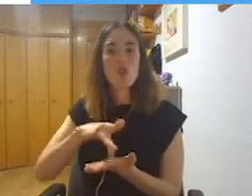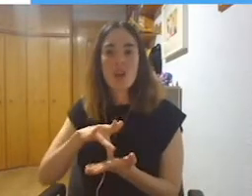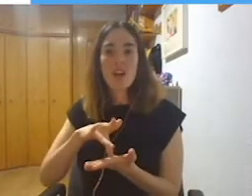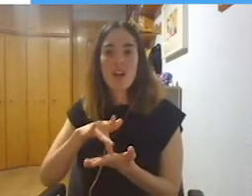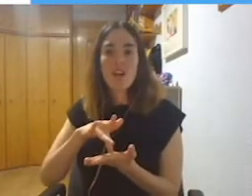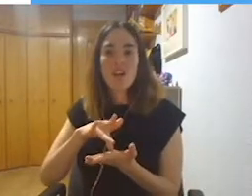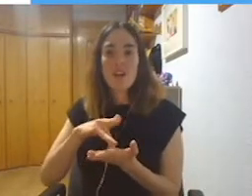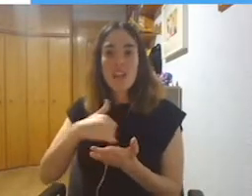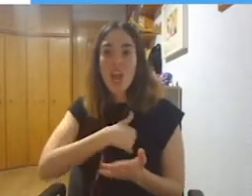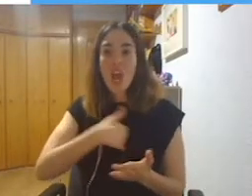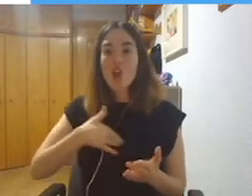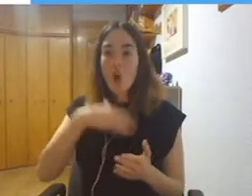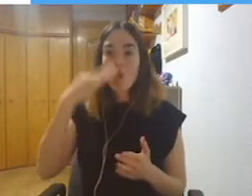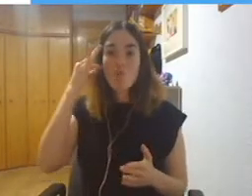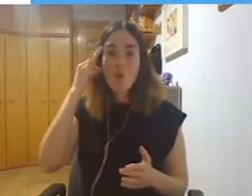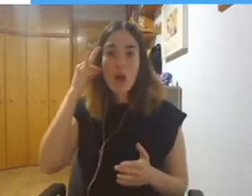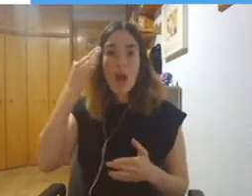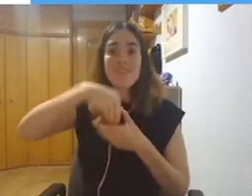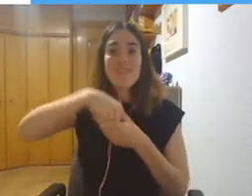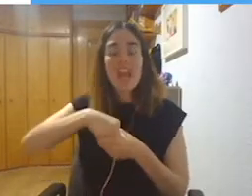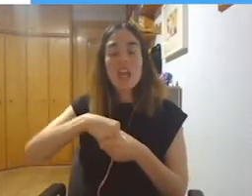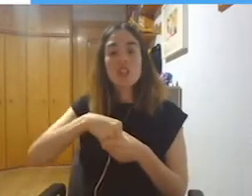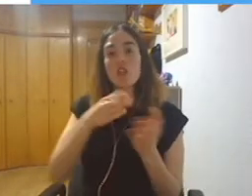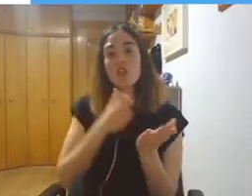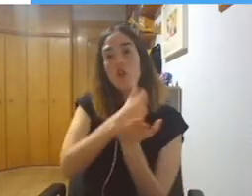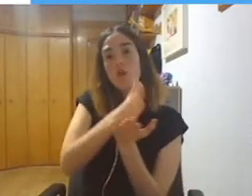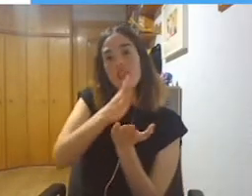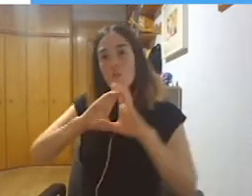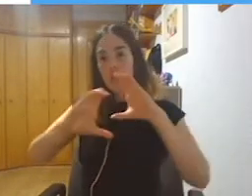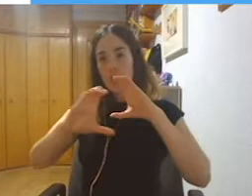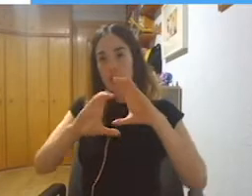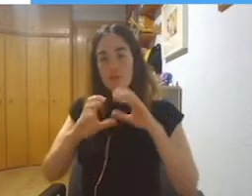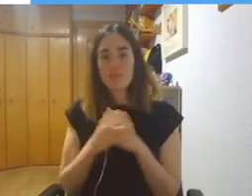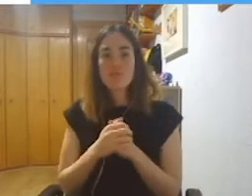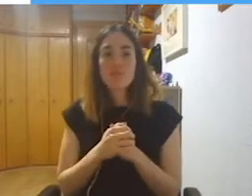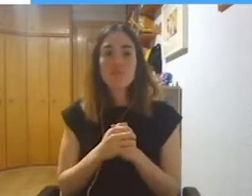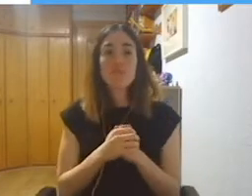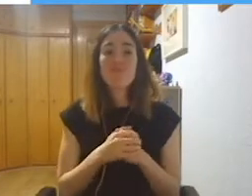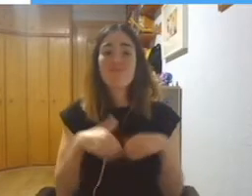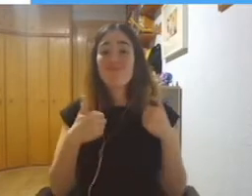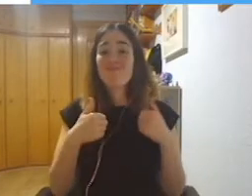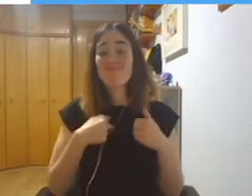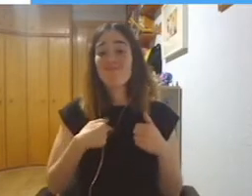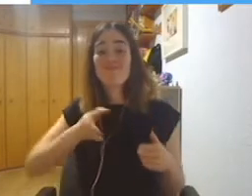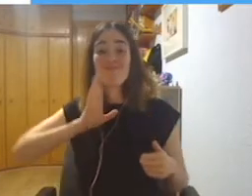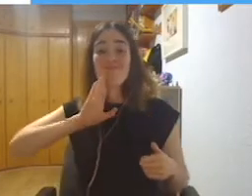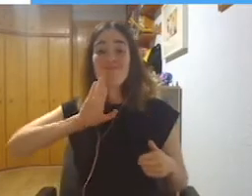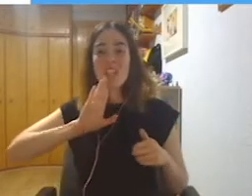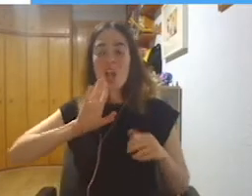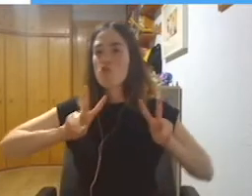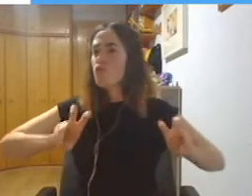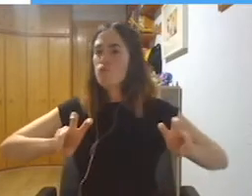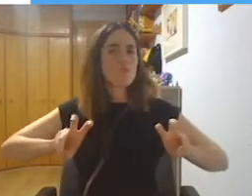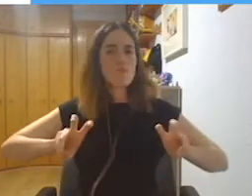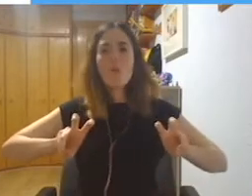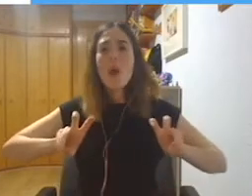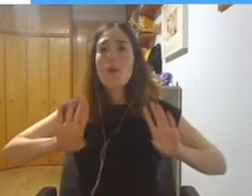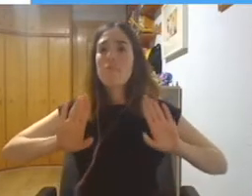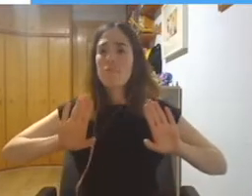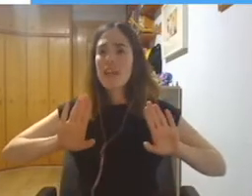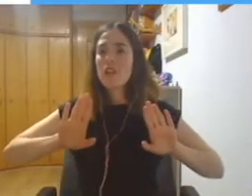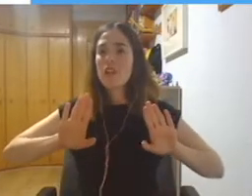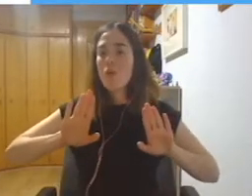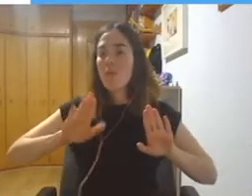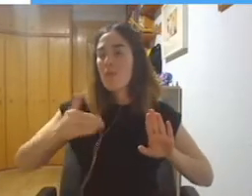sobre el papel de la mujer en los medios. Y como he dicho, no es algo nuevo, pero en realidad sí que es